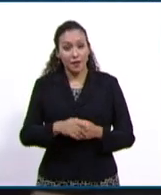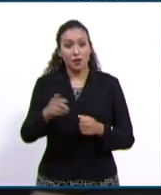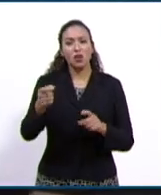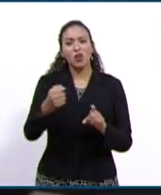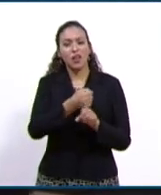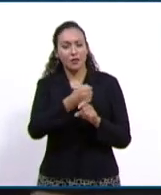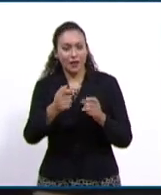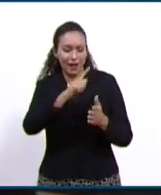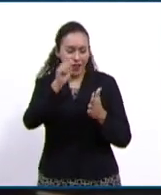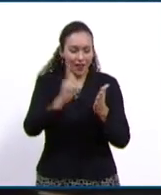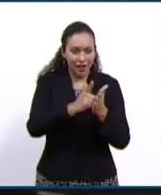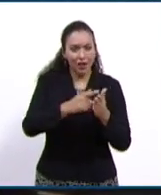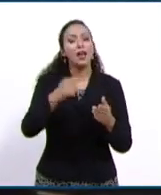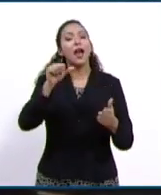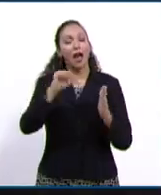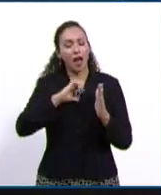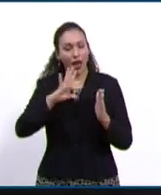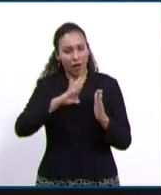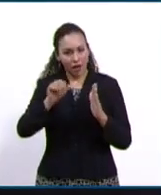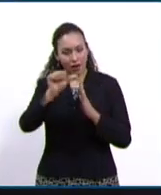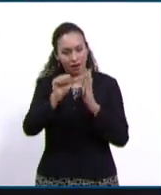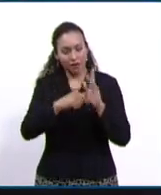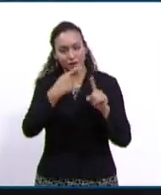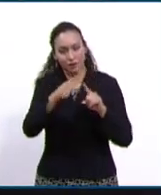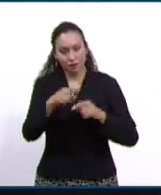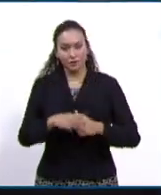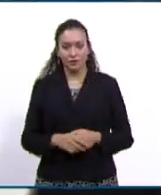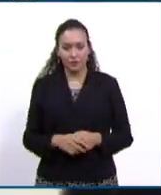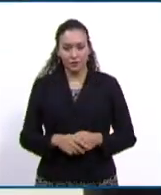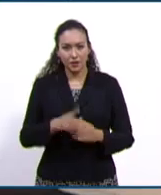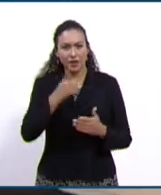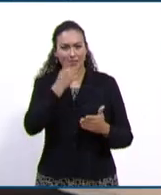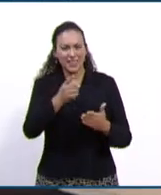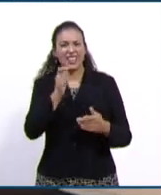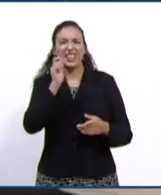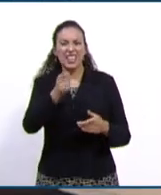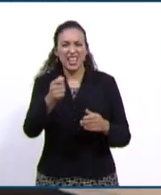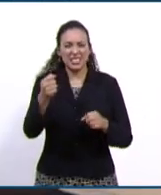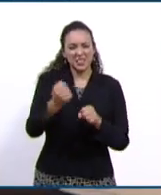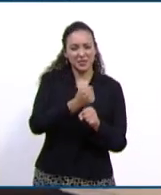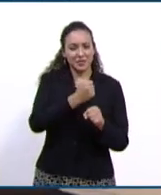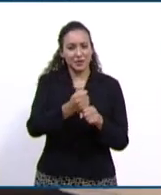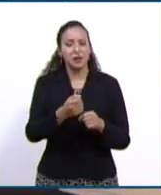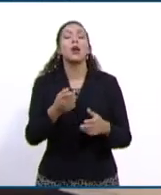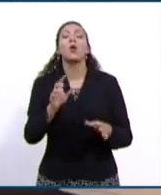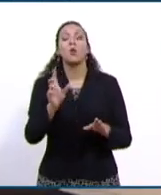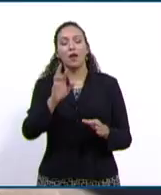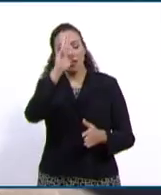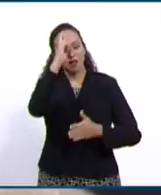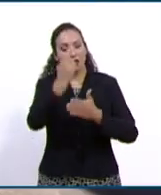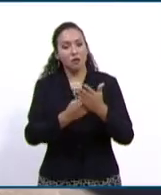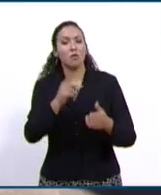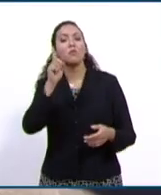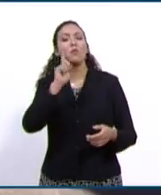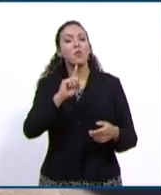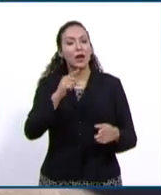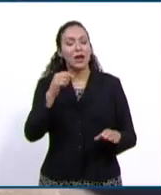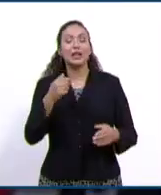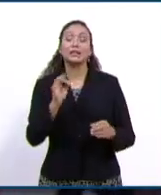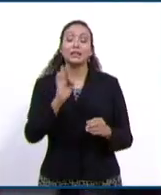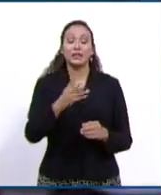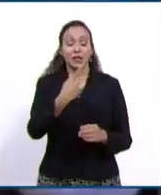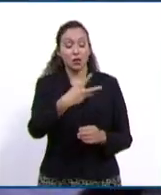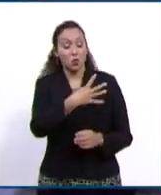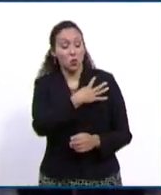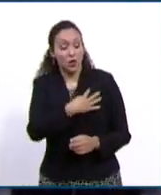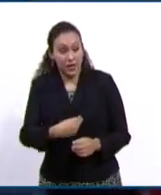en esta ley y artículos relacionados. La norma define como violencia vicaria a las acciones de violencia ejercidas contra hijas e